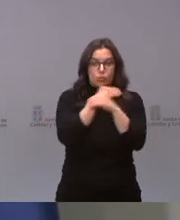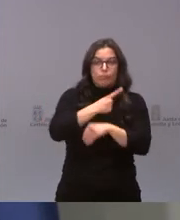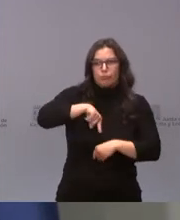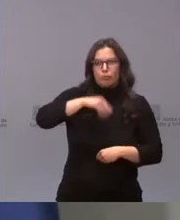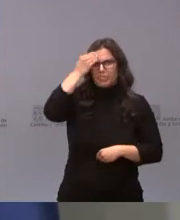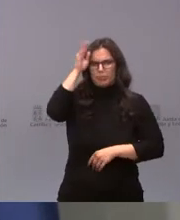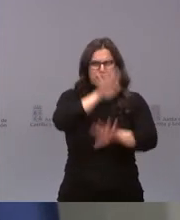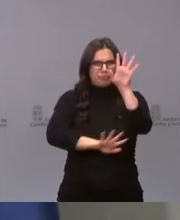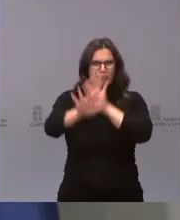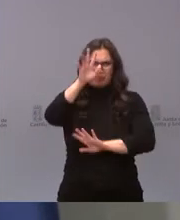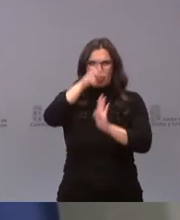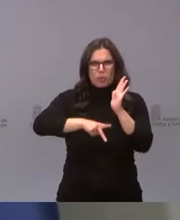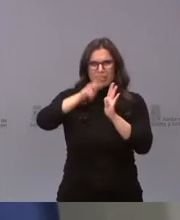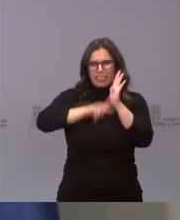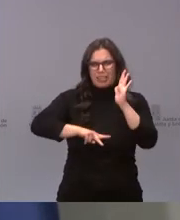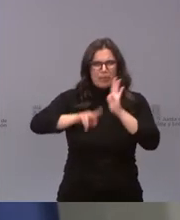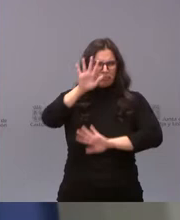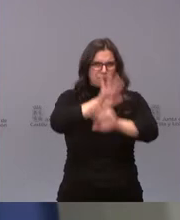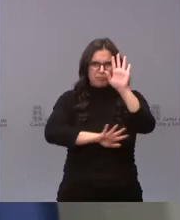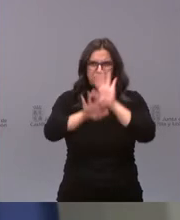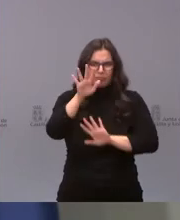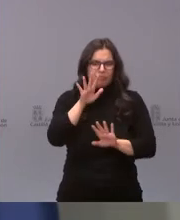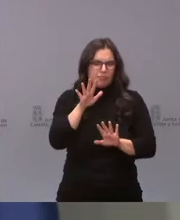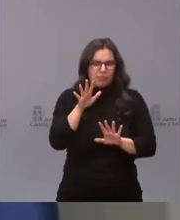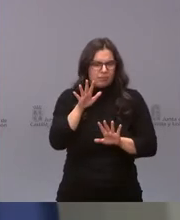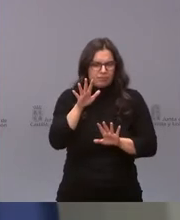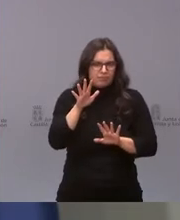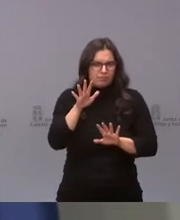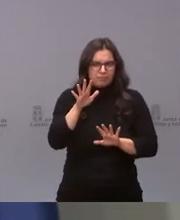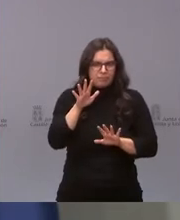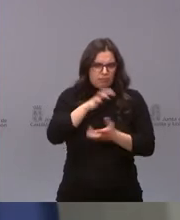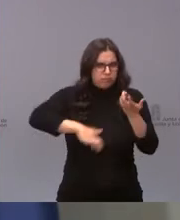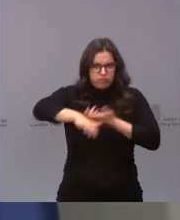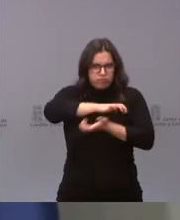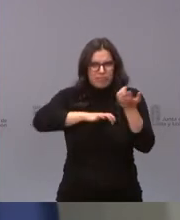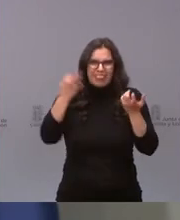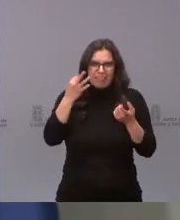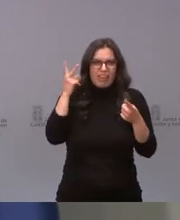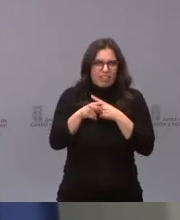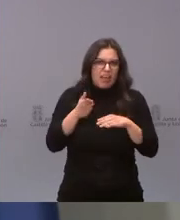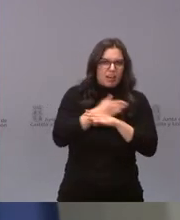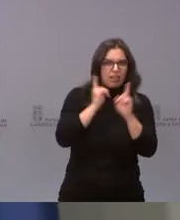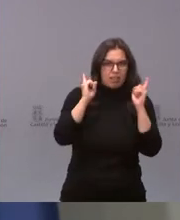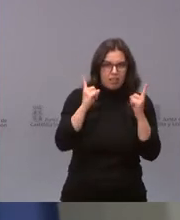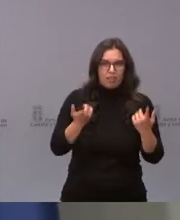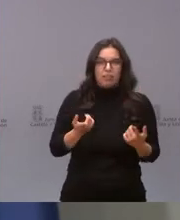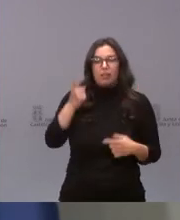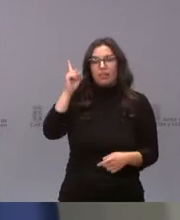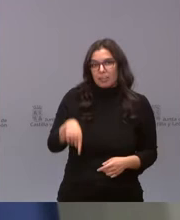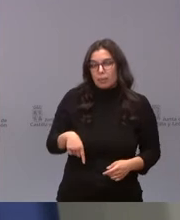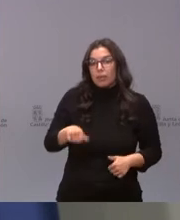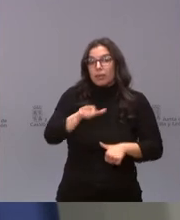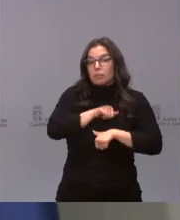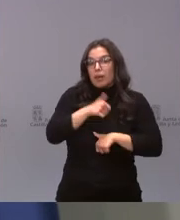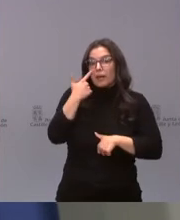caos normativo y un desbarajuste que debería de haberse evitado. Tenemos que esperar también a